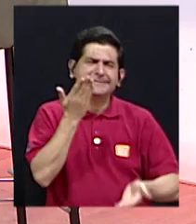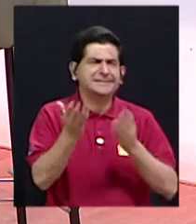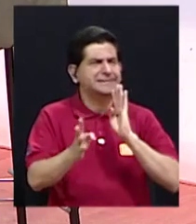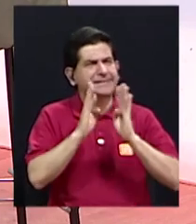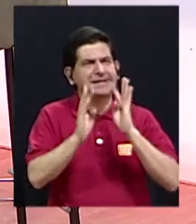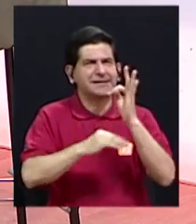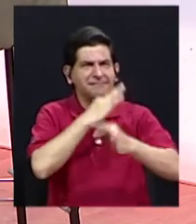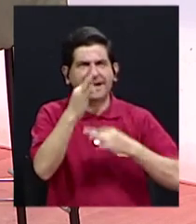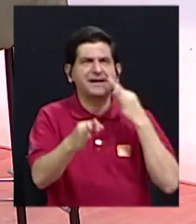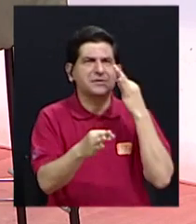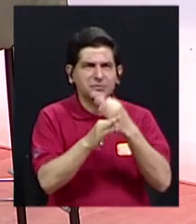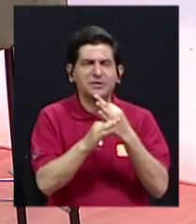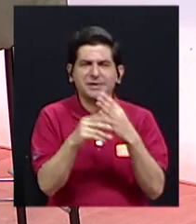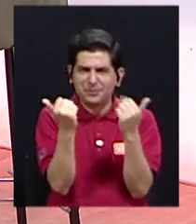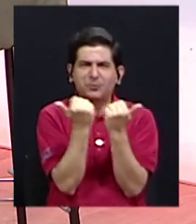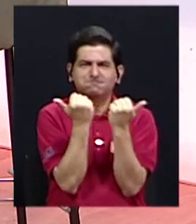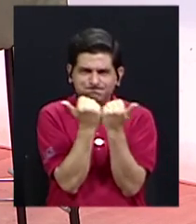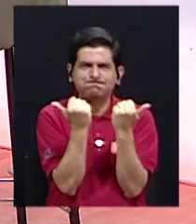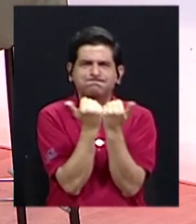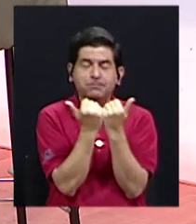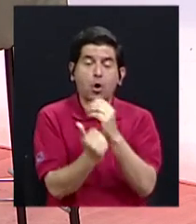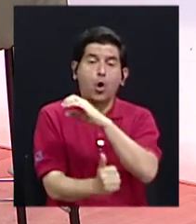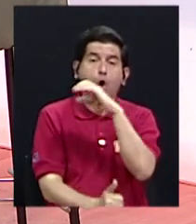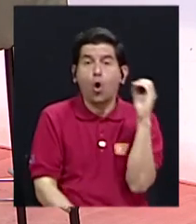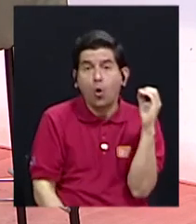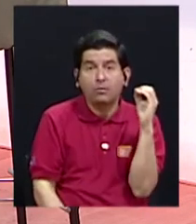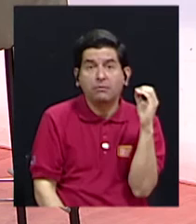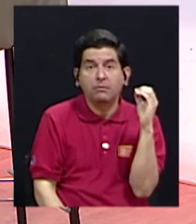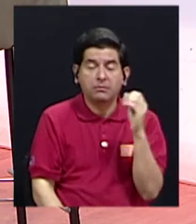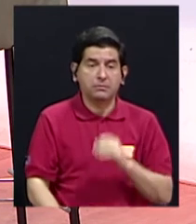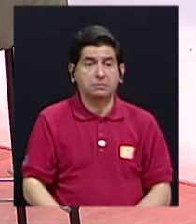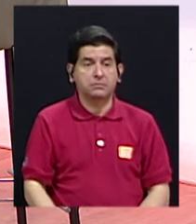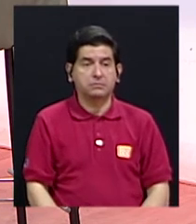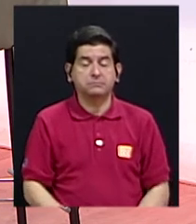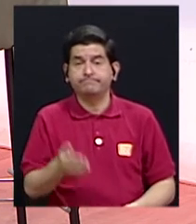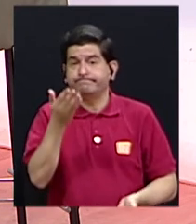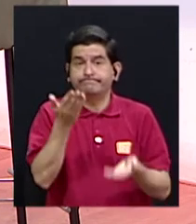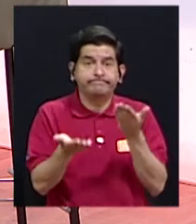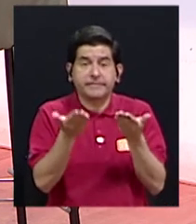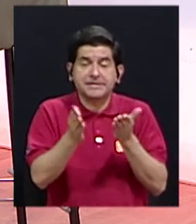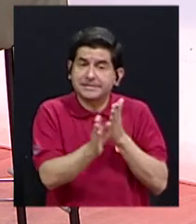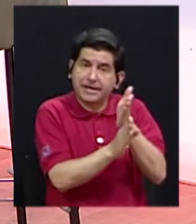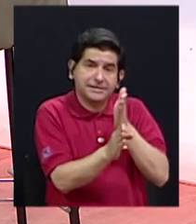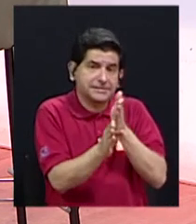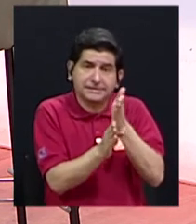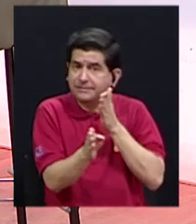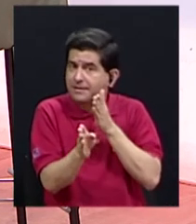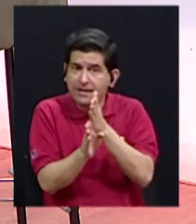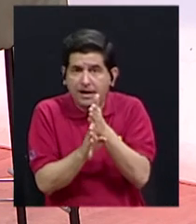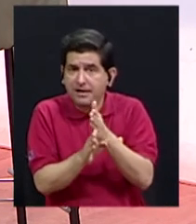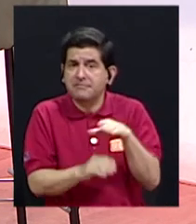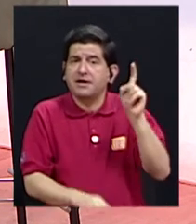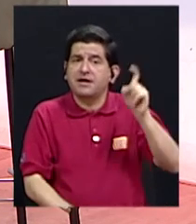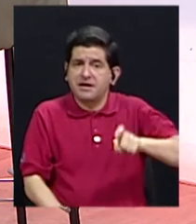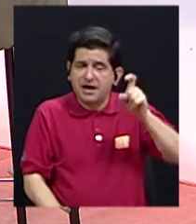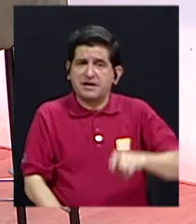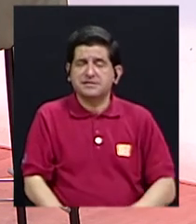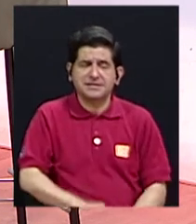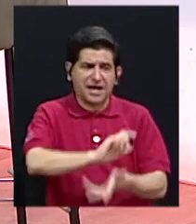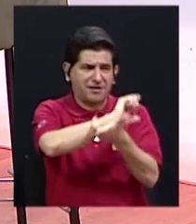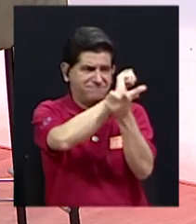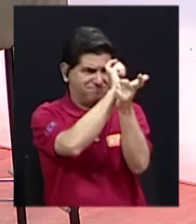una especie saturación sí o también podríamos hablar de que las carreras necesitan una